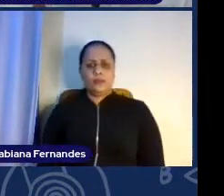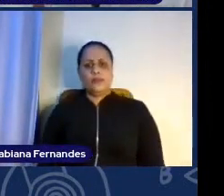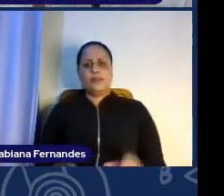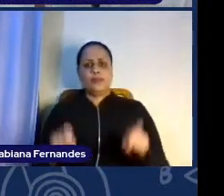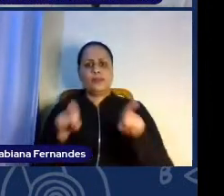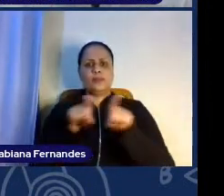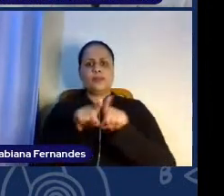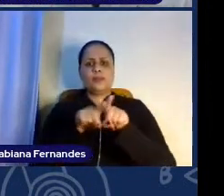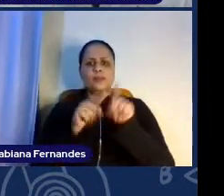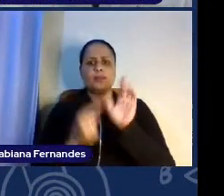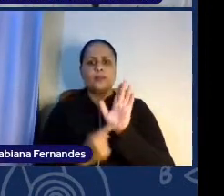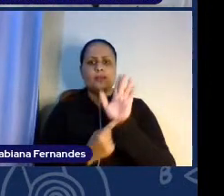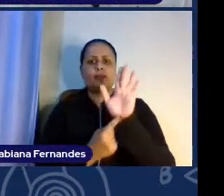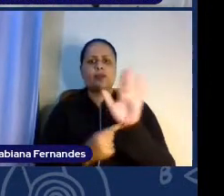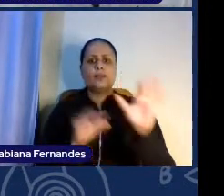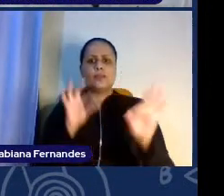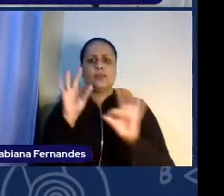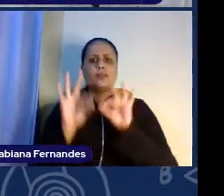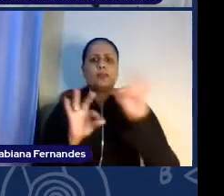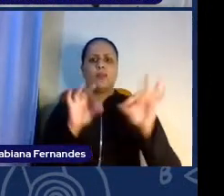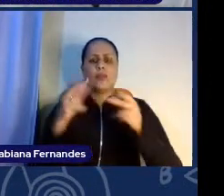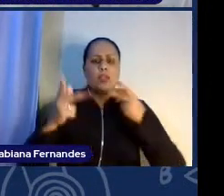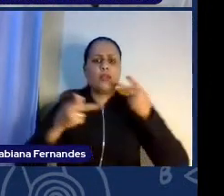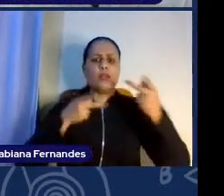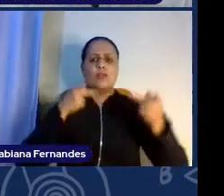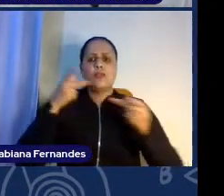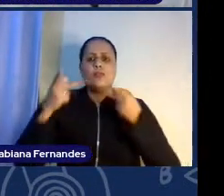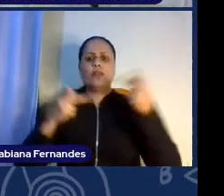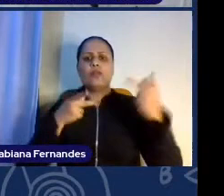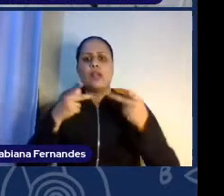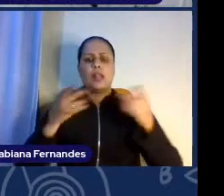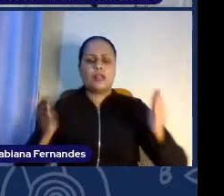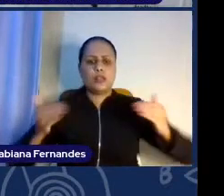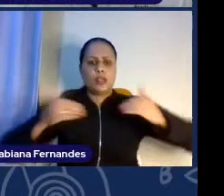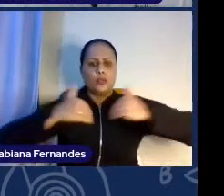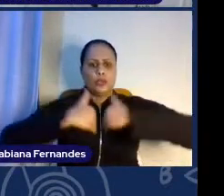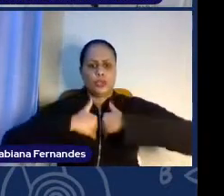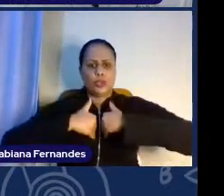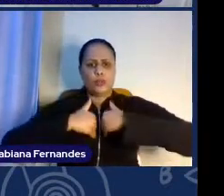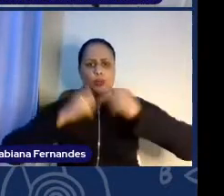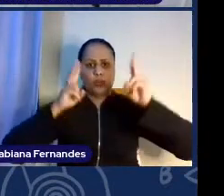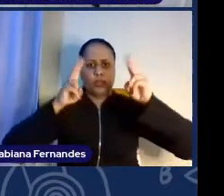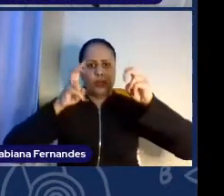este caso que vamos a hablar del autismo,